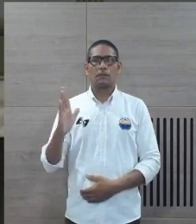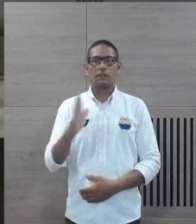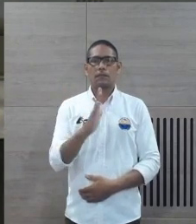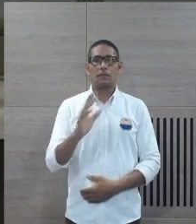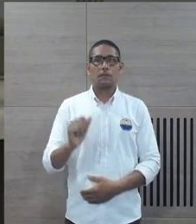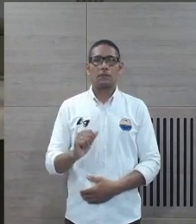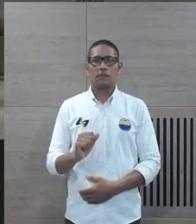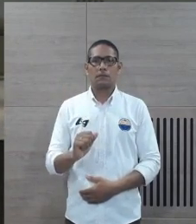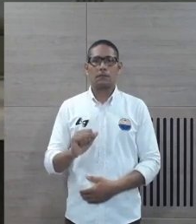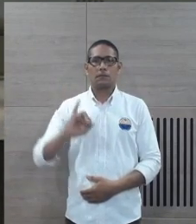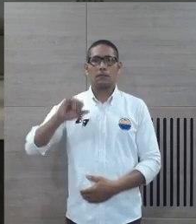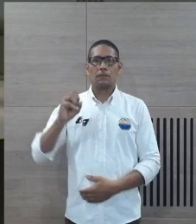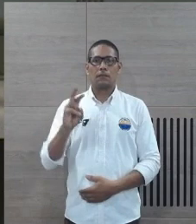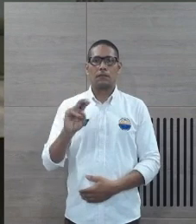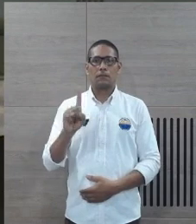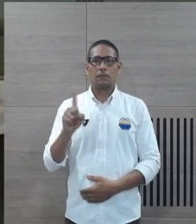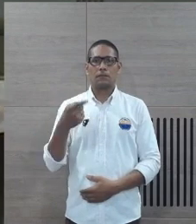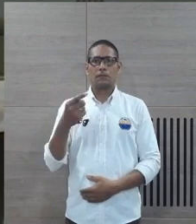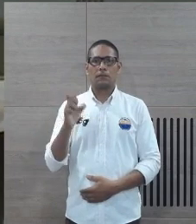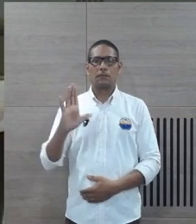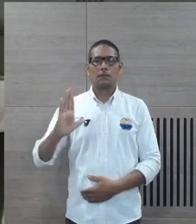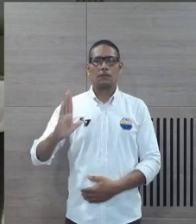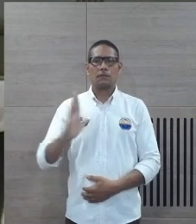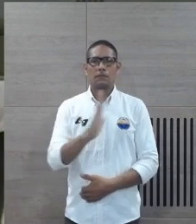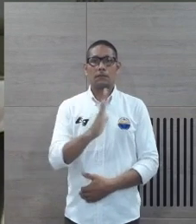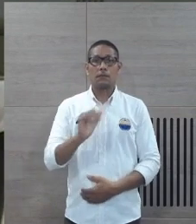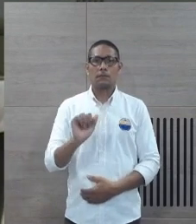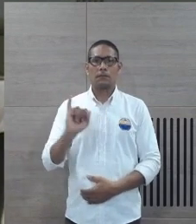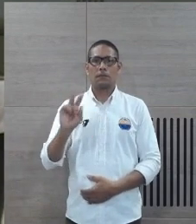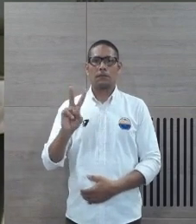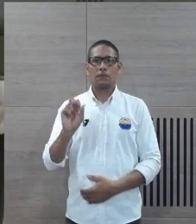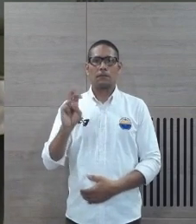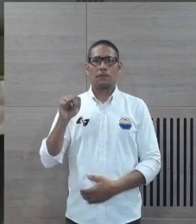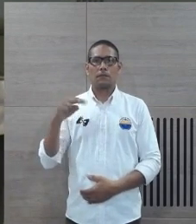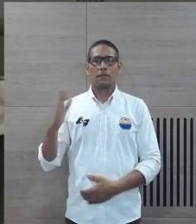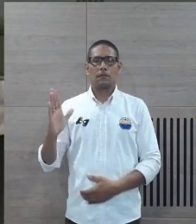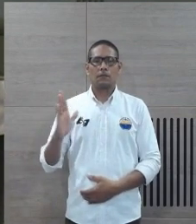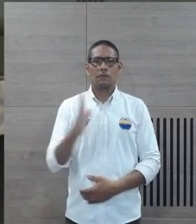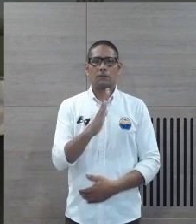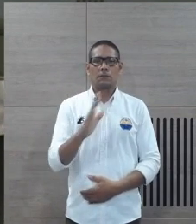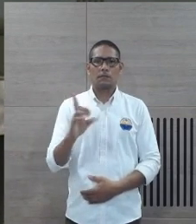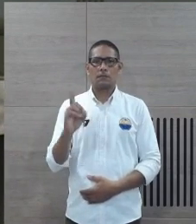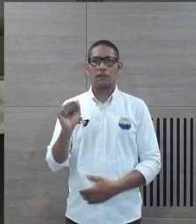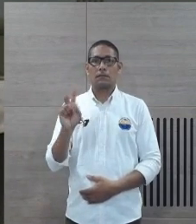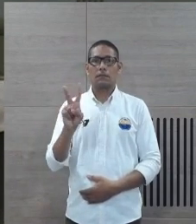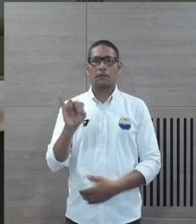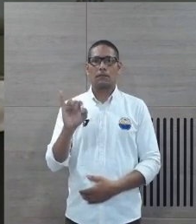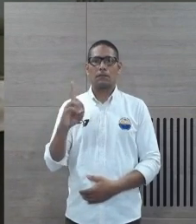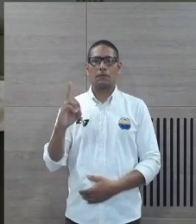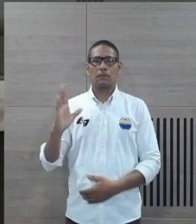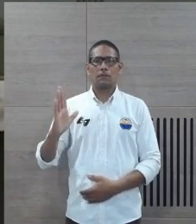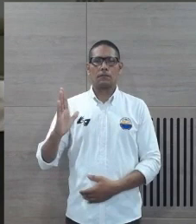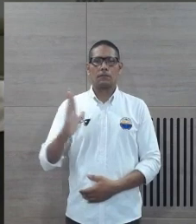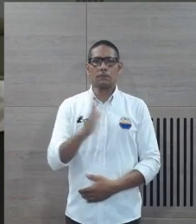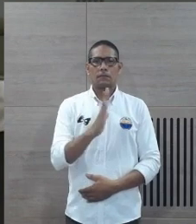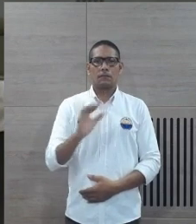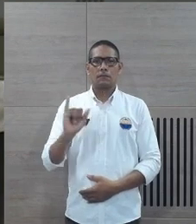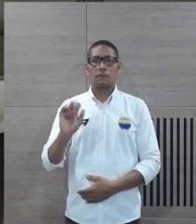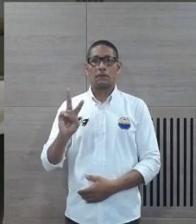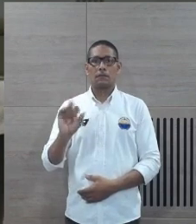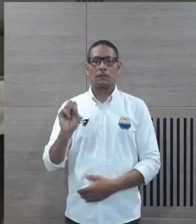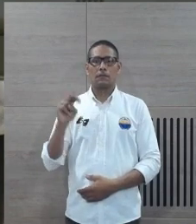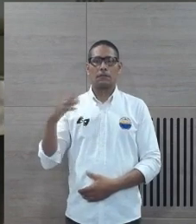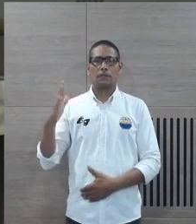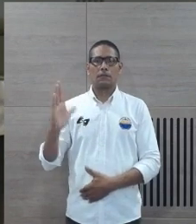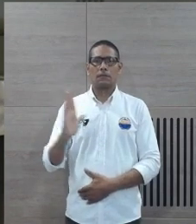Pérez. Iván Darío Marín Ramírez. David Alfonso Montero de la Cruz. Iván David Pertús Ballesteros. Rafael Adolfo Solano